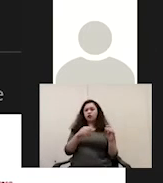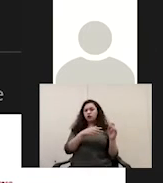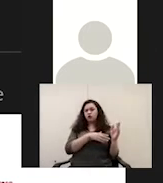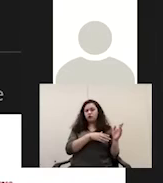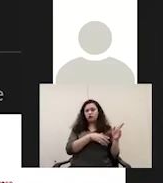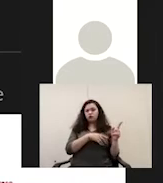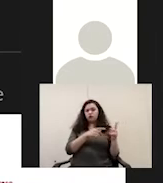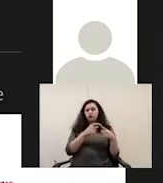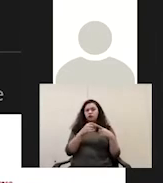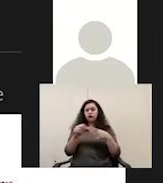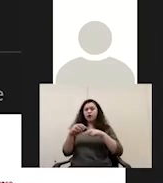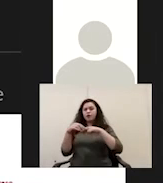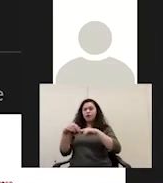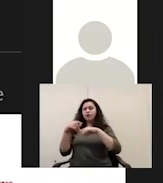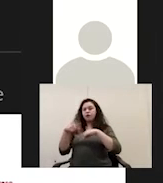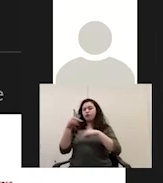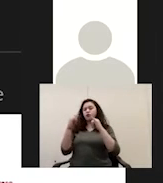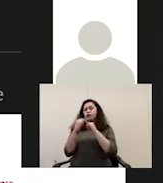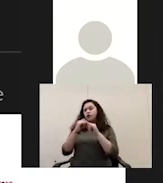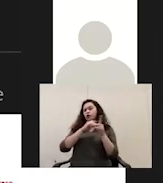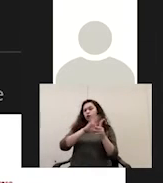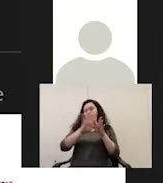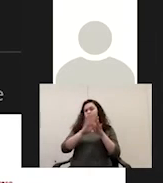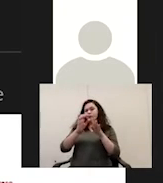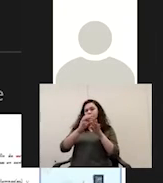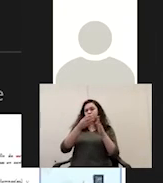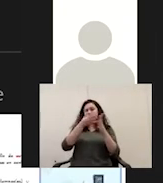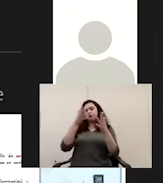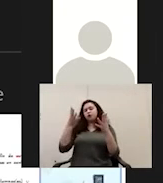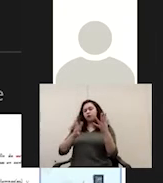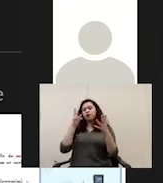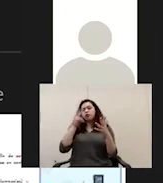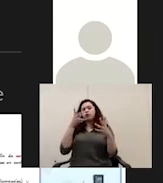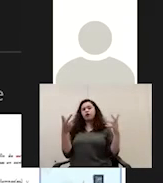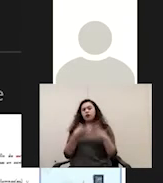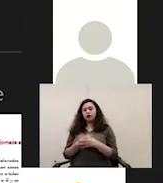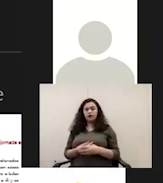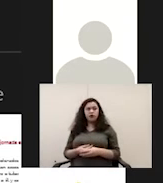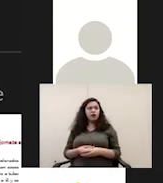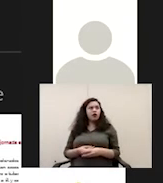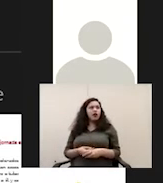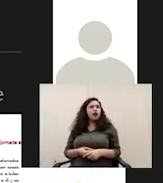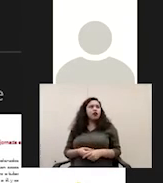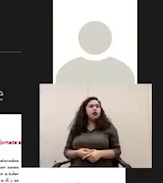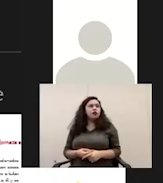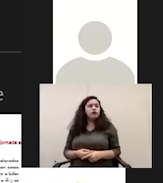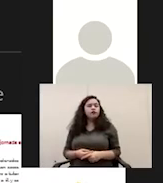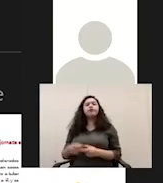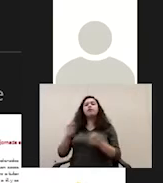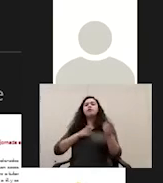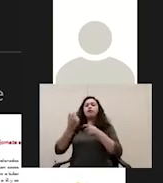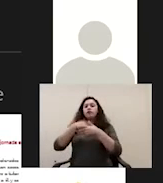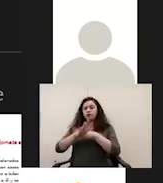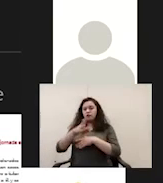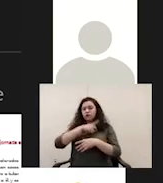a su domicilio y lo van a invitar para que se vaya y se haga la prueba. Ajá. El control del ingreso, pues obviamente, como